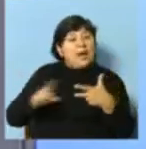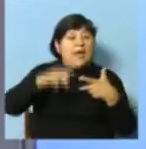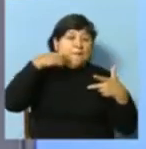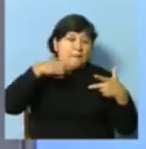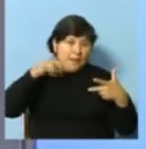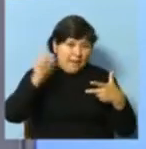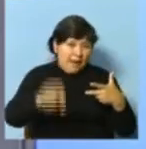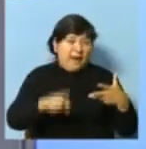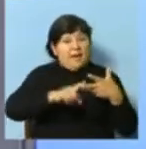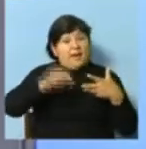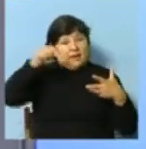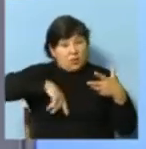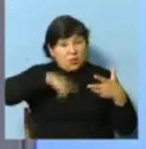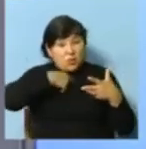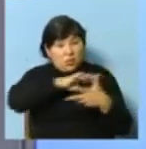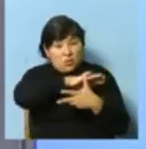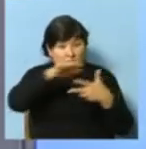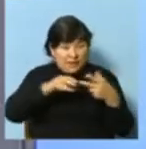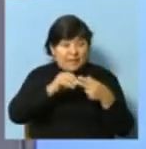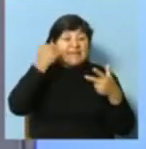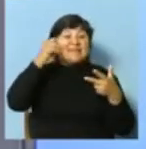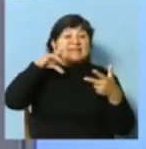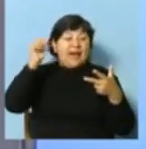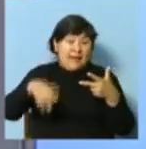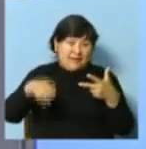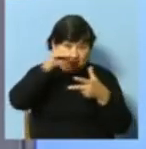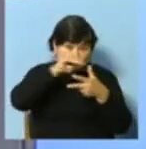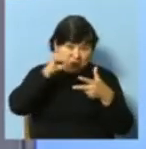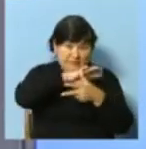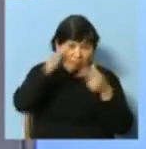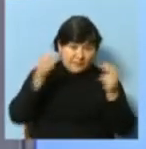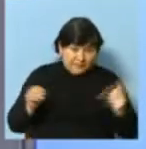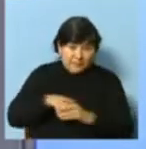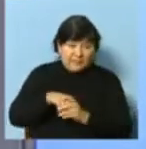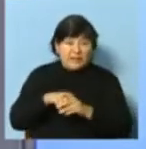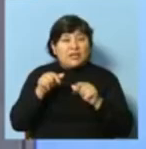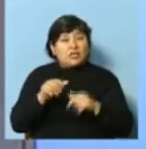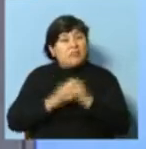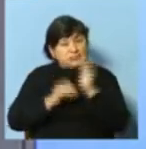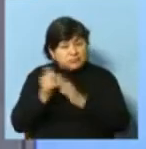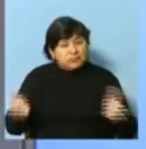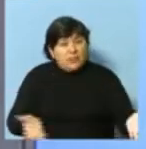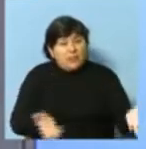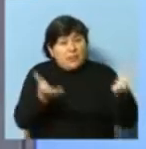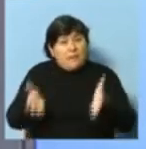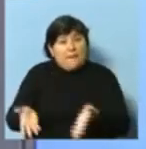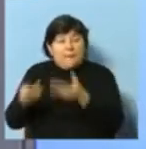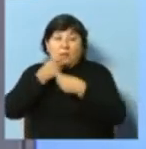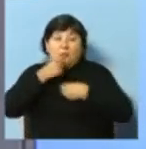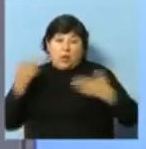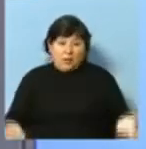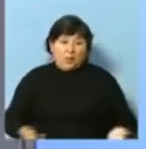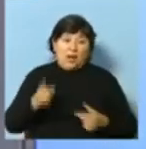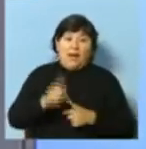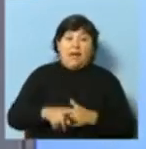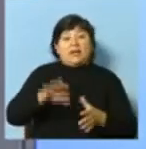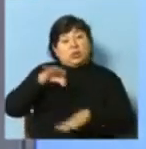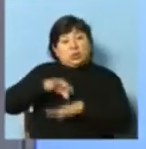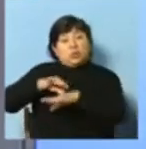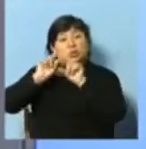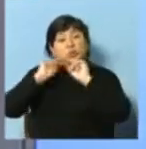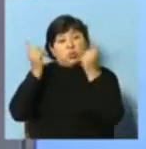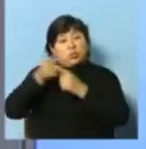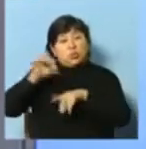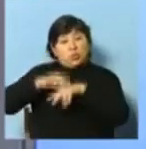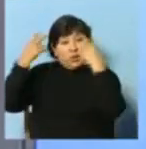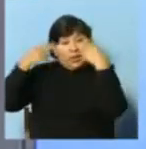potrero de yala donde hay un centro de interpretación turística ciclovías de entre las tres ciudades